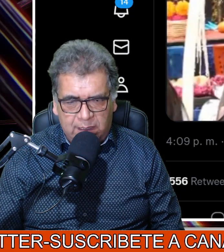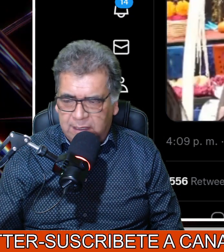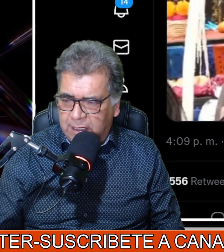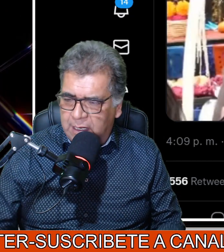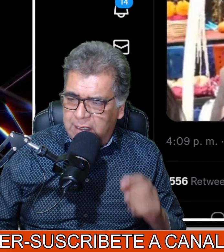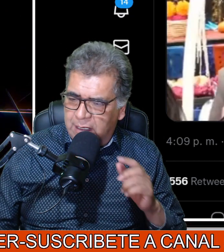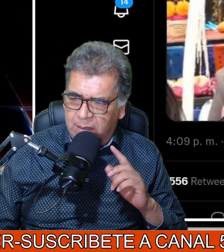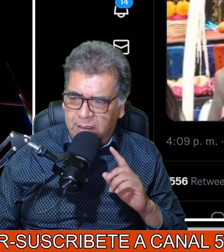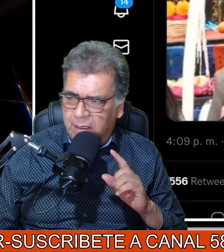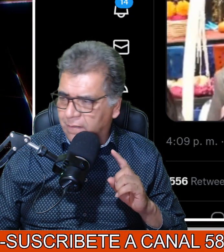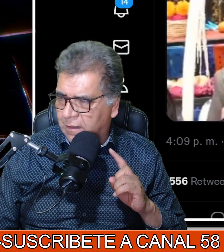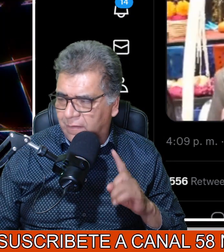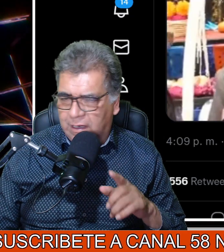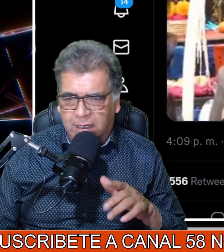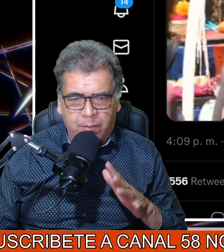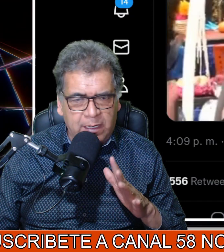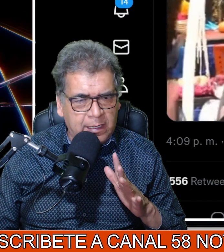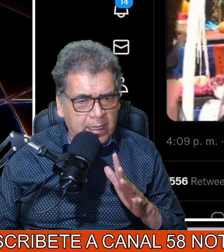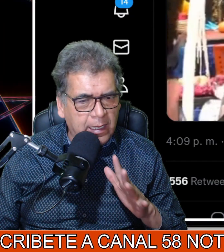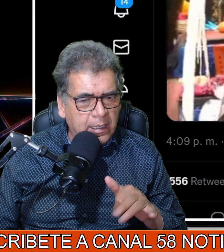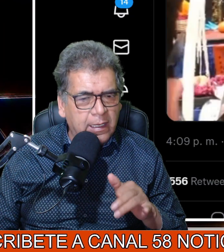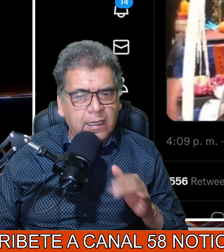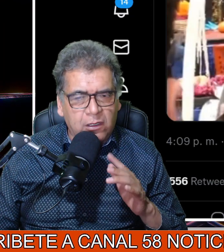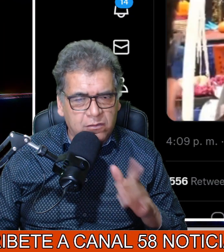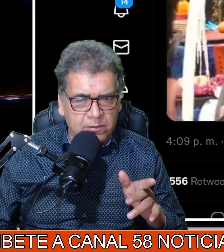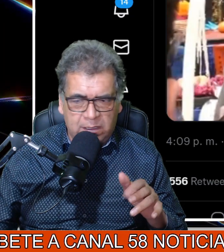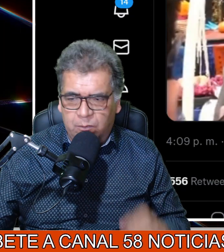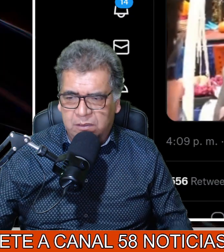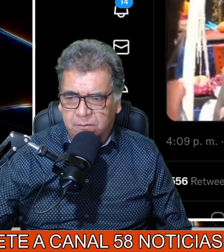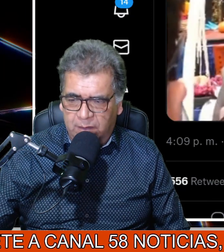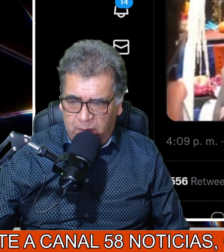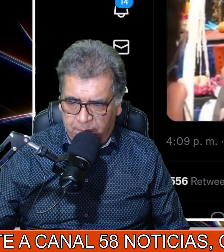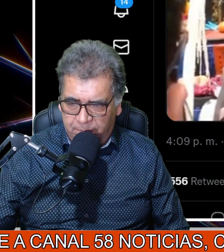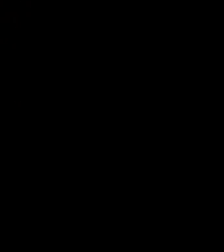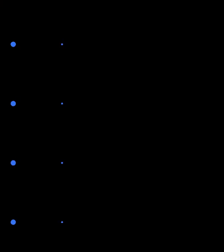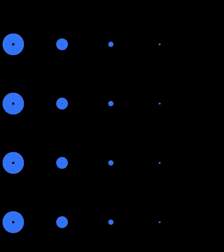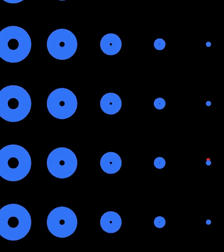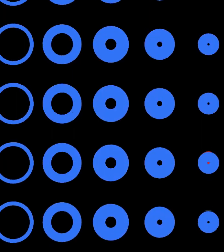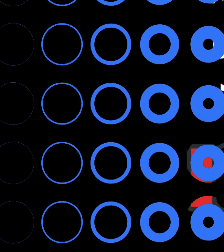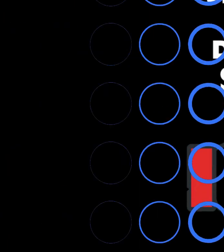suscríbete a este canal, dale manita arriba, activa la campanita y nos vemos en el próximo video.